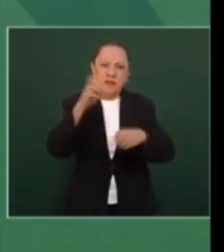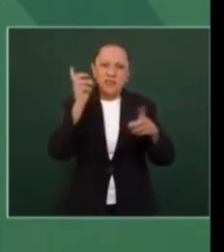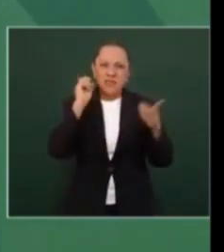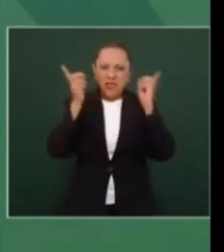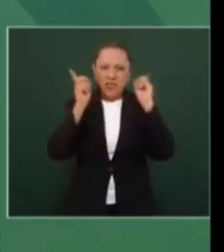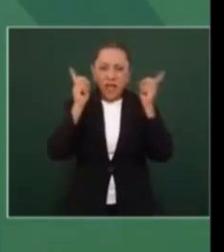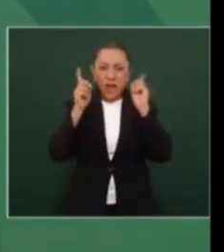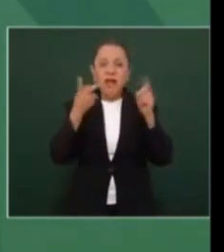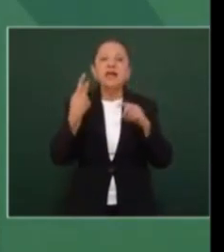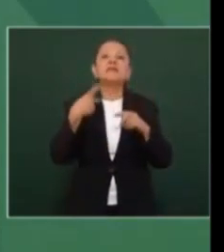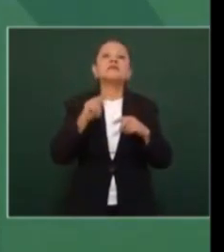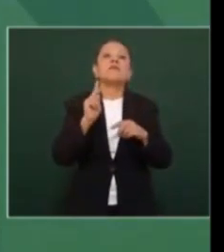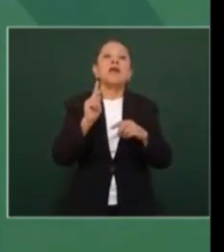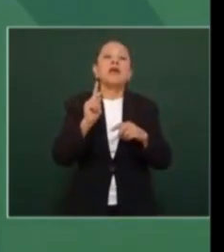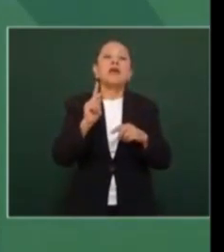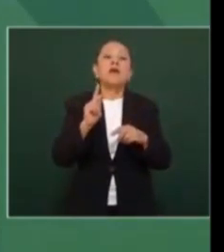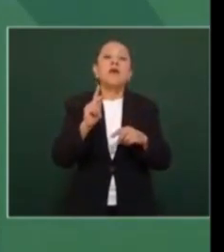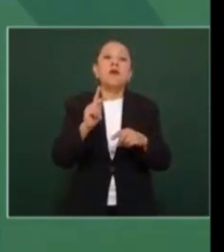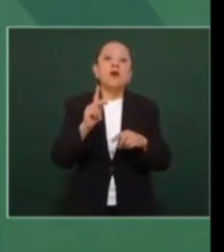retiráramos